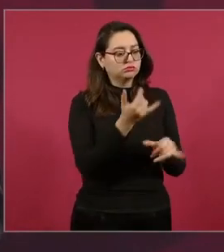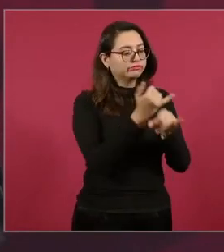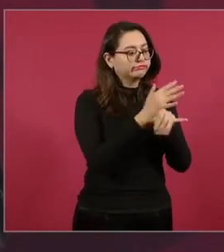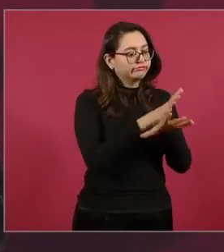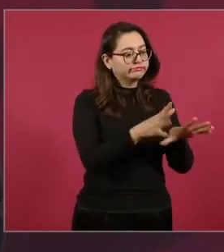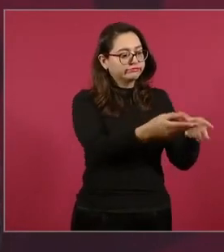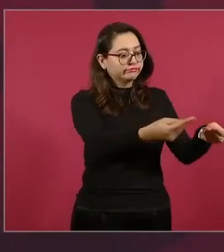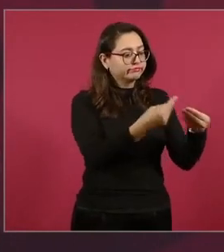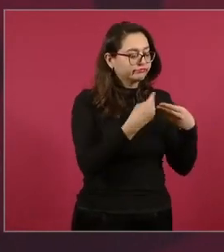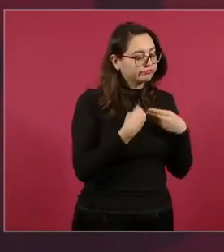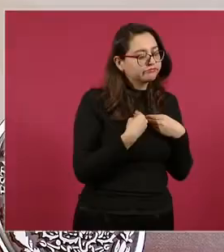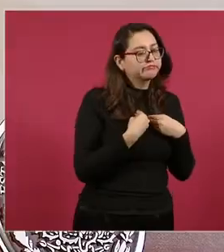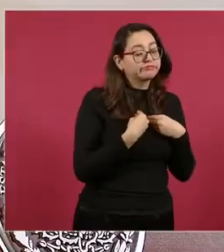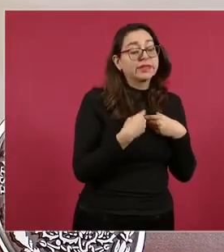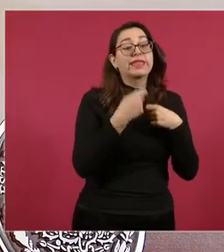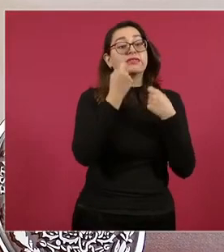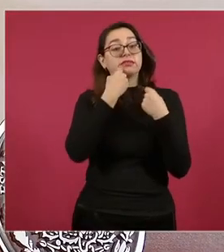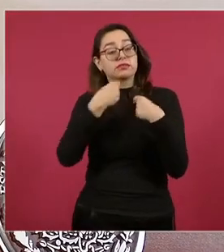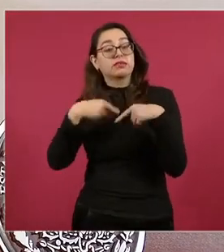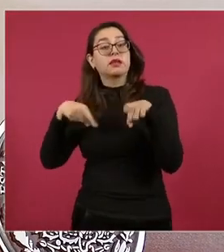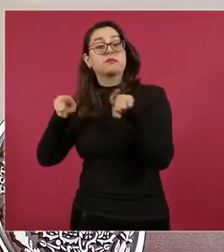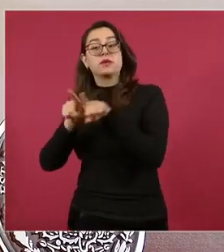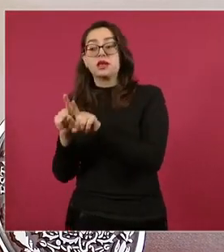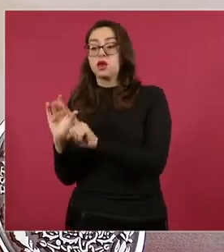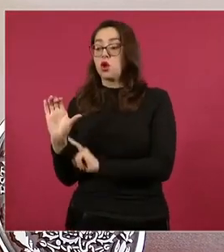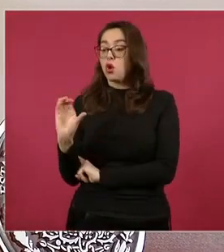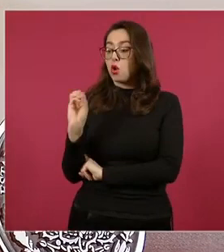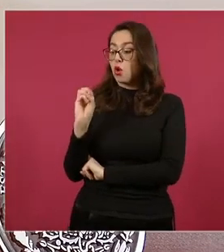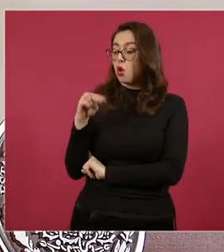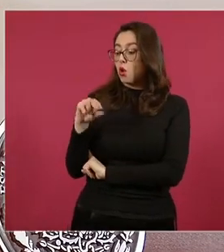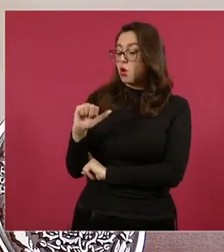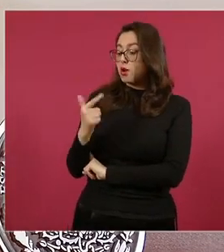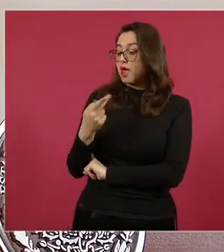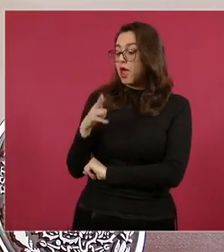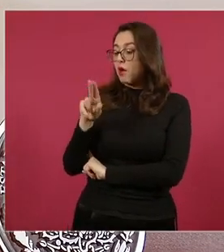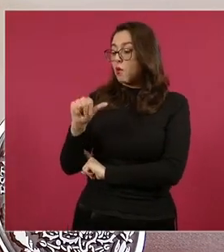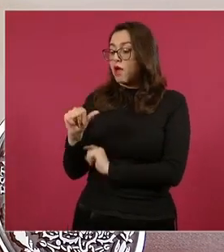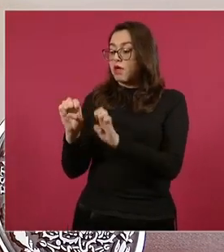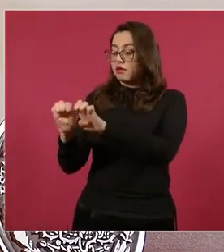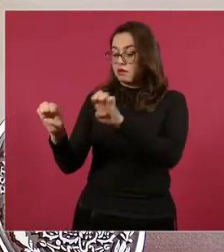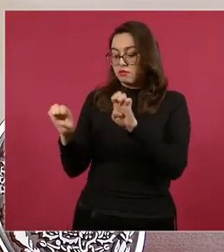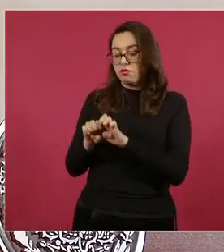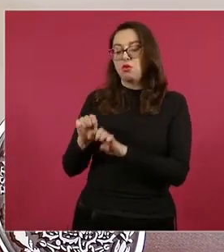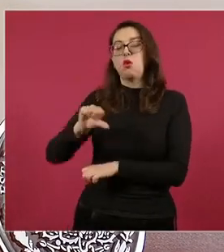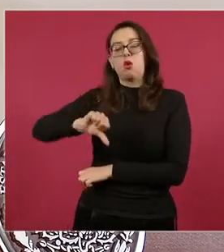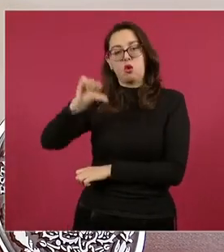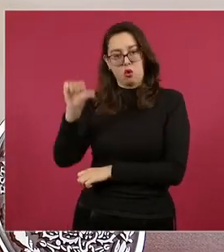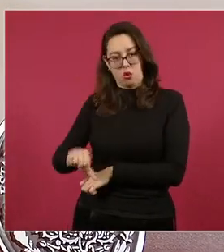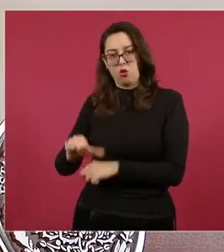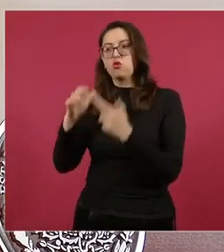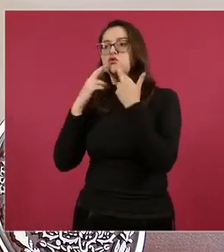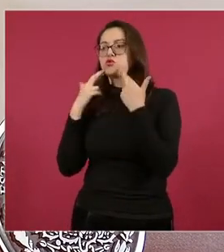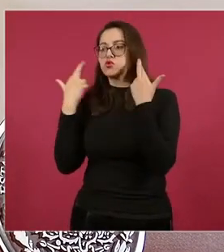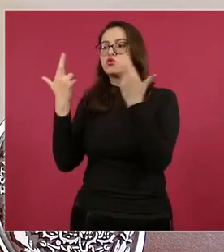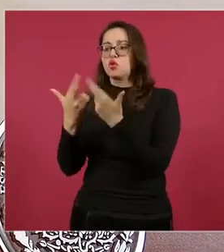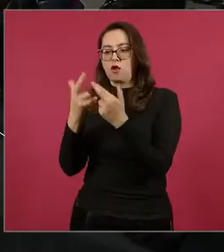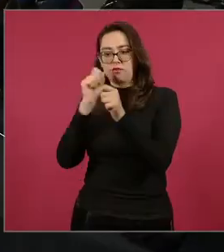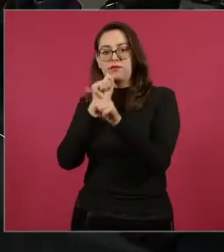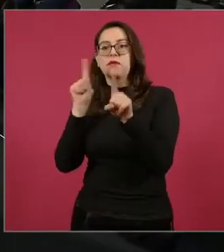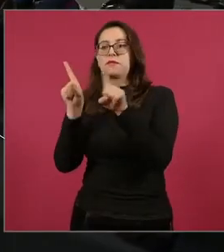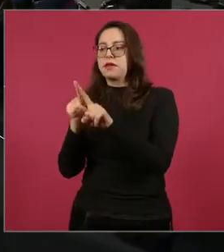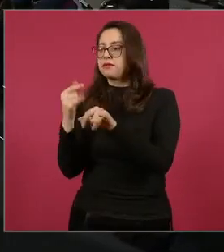para ver avances, empresas en acueductos. Estamos